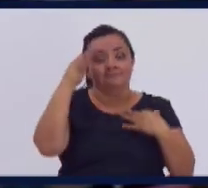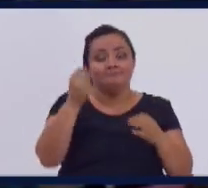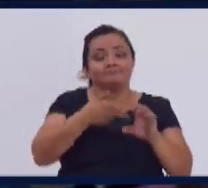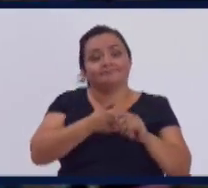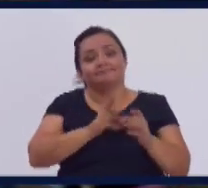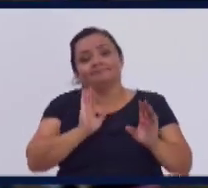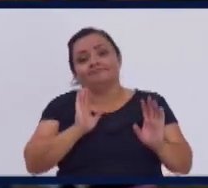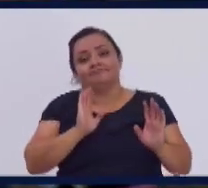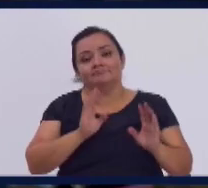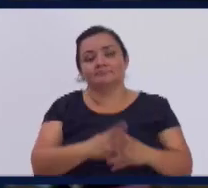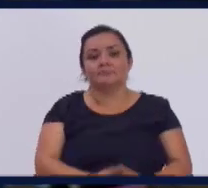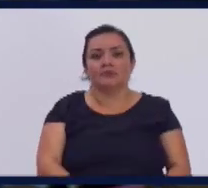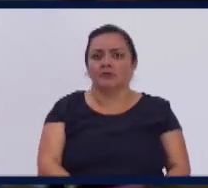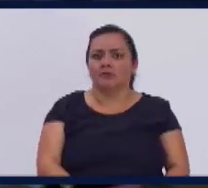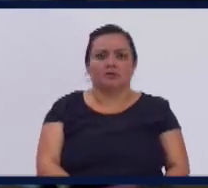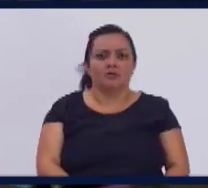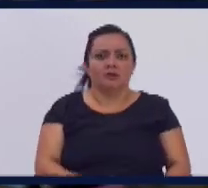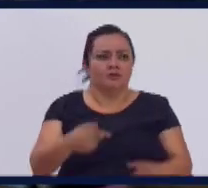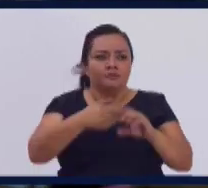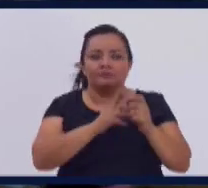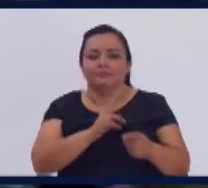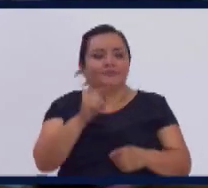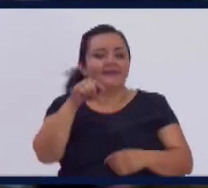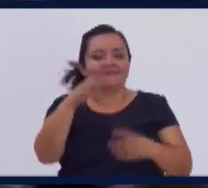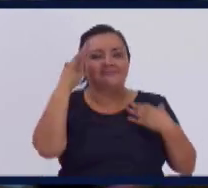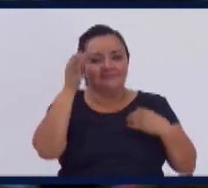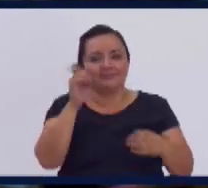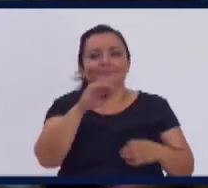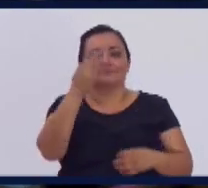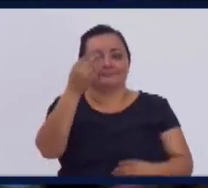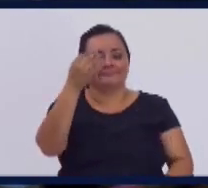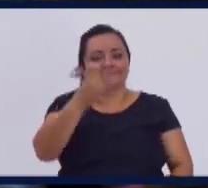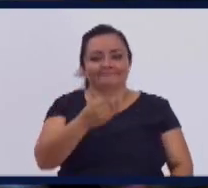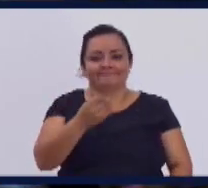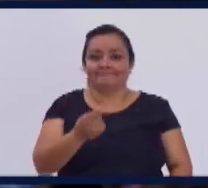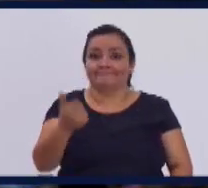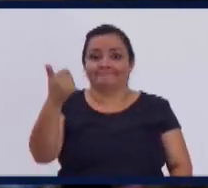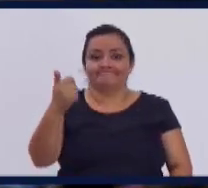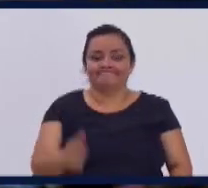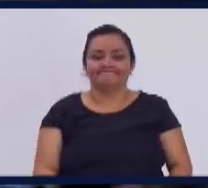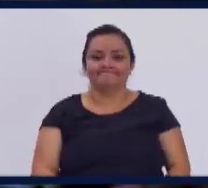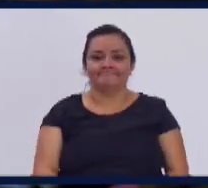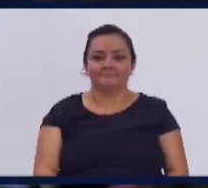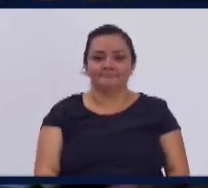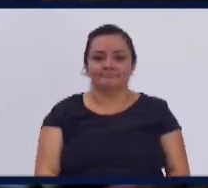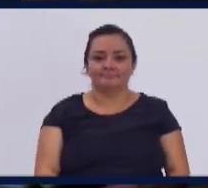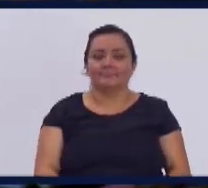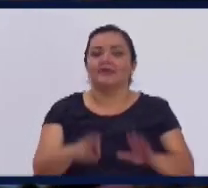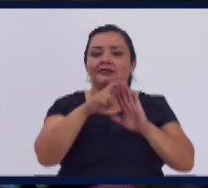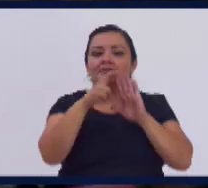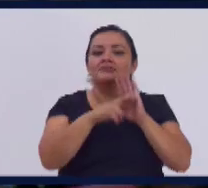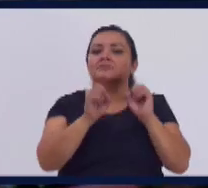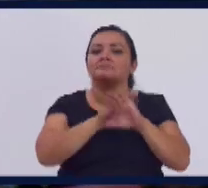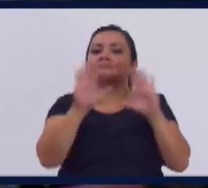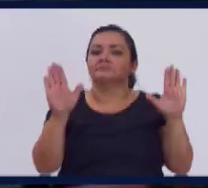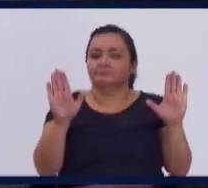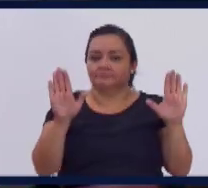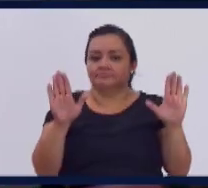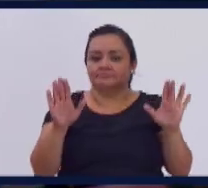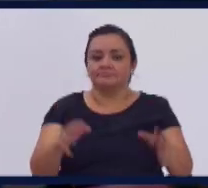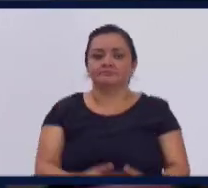decidieron, pues ya no están con nosotros. No, es que los quitaron. No, ellos decidieron por su conducta irse. Porque las reglas son claras.